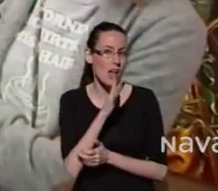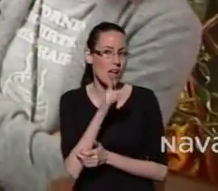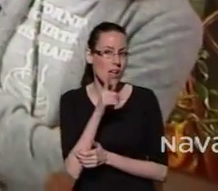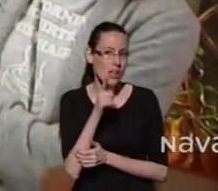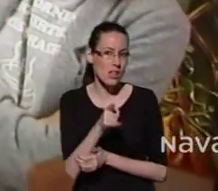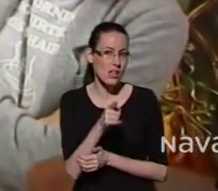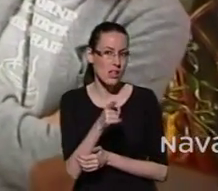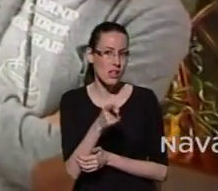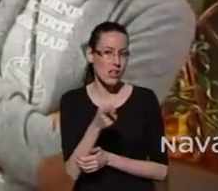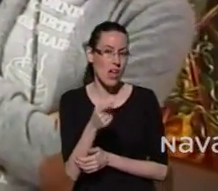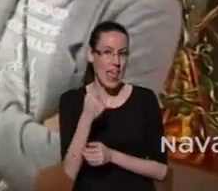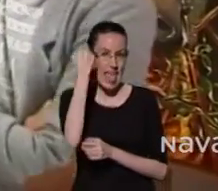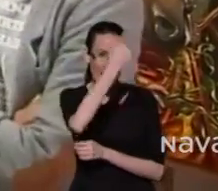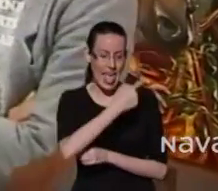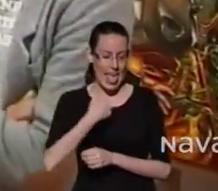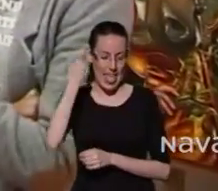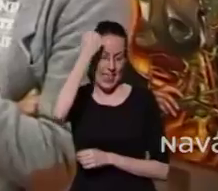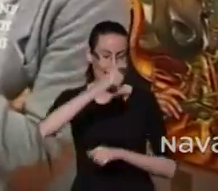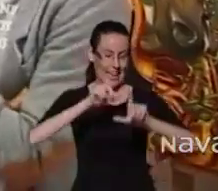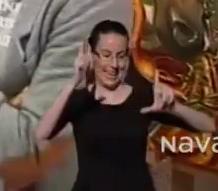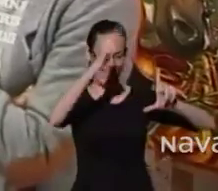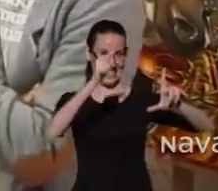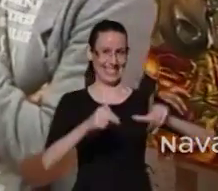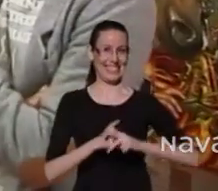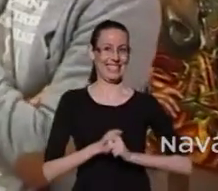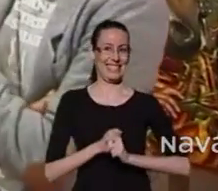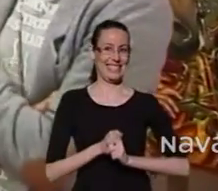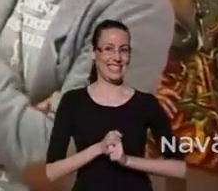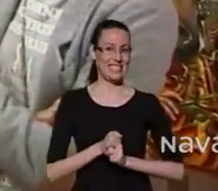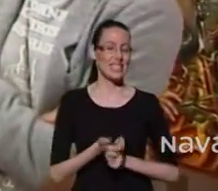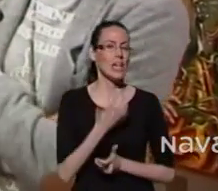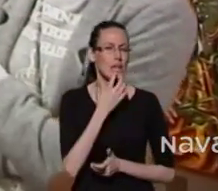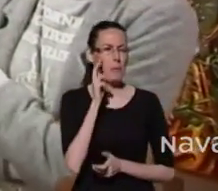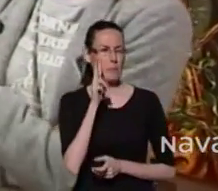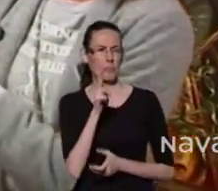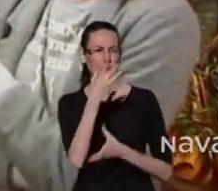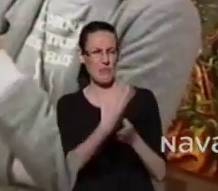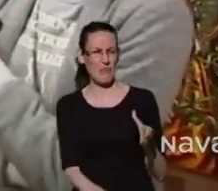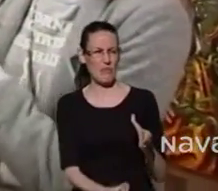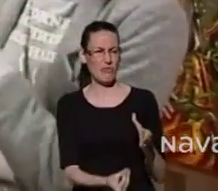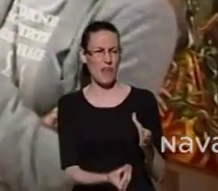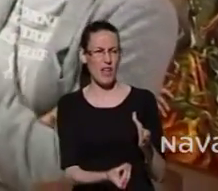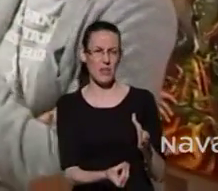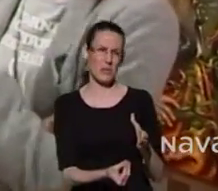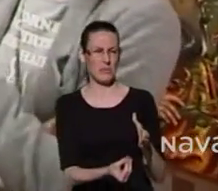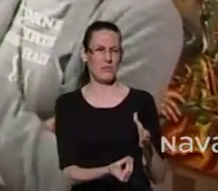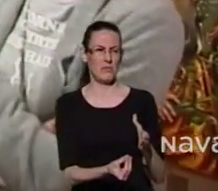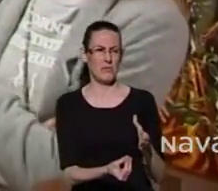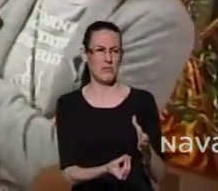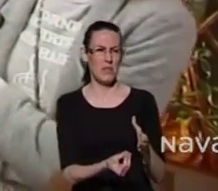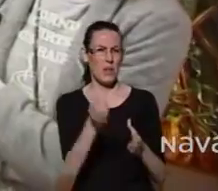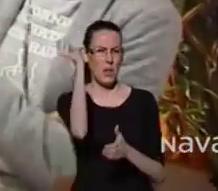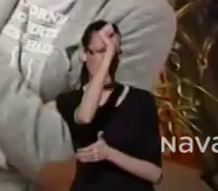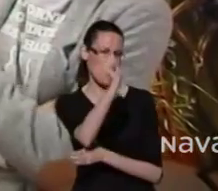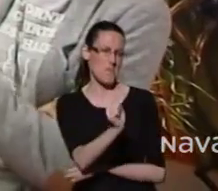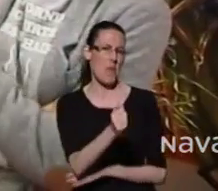que saldré bien? Tú vas a salir siempre bien seguro. No, pero me puedes borrar las imperfecciones. ¿Ah, sí? Y eso lo puedes mejorar, ¿eh? Vale. A mí el realismo este en el rostro tampoco hace